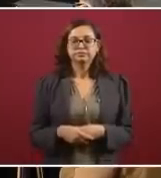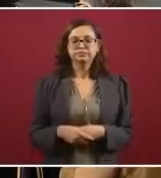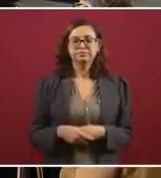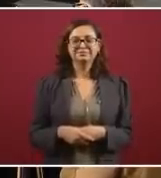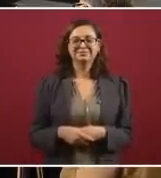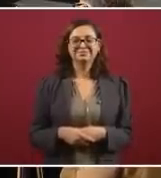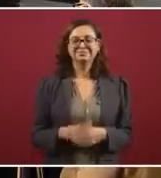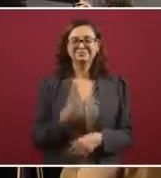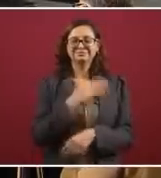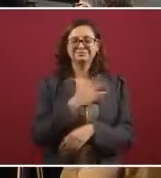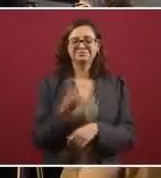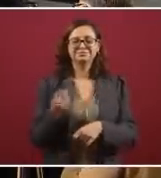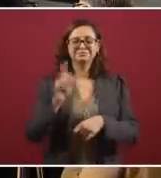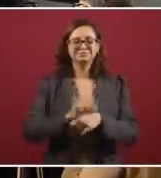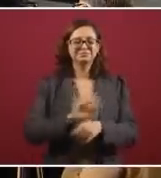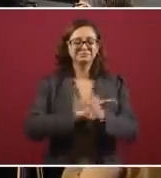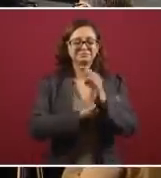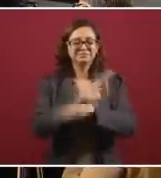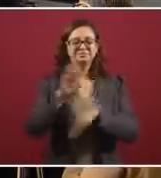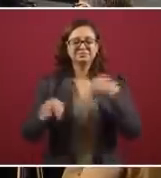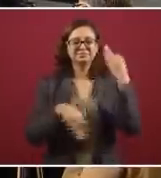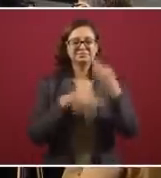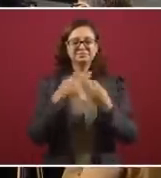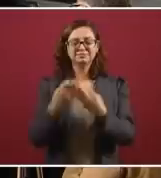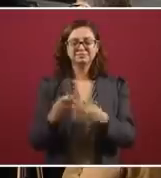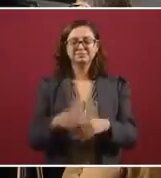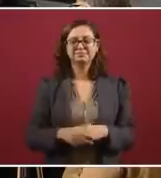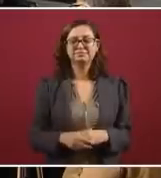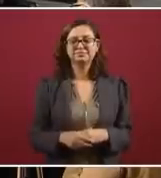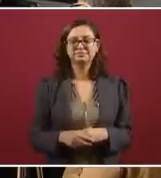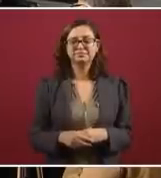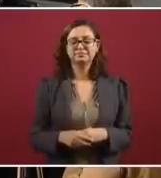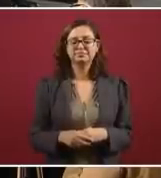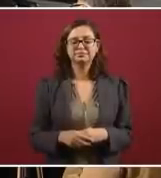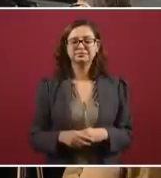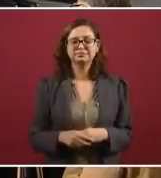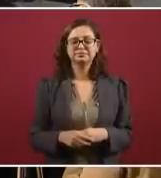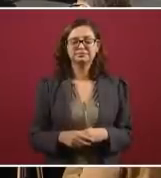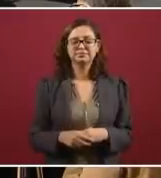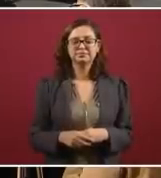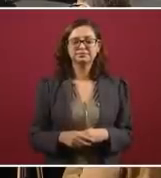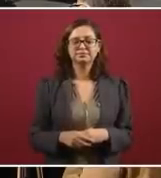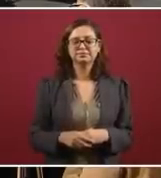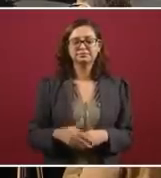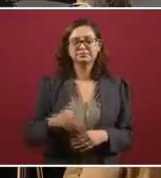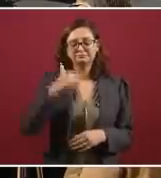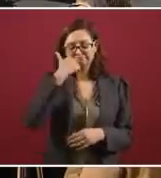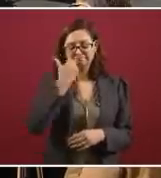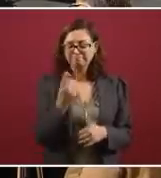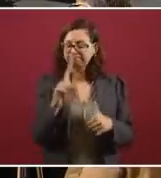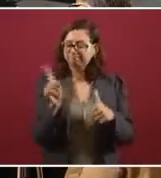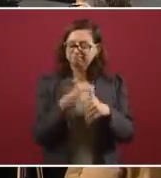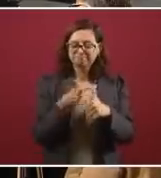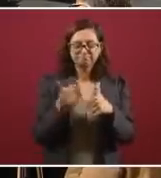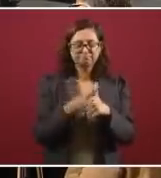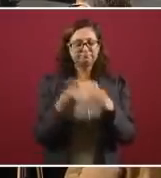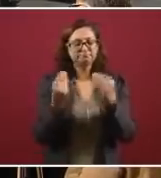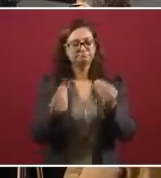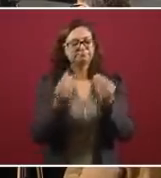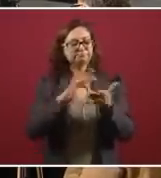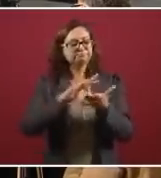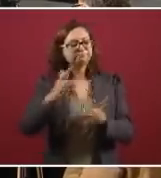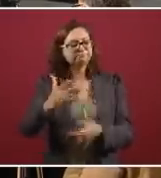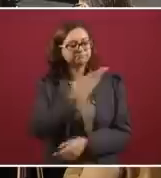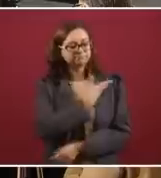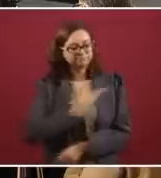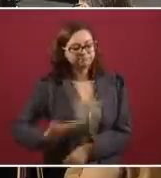Muy buenos días a todos. Le queremos primero que todo agradecer al señor presidente la